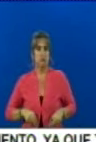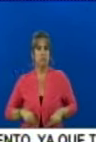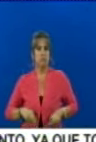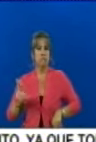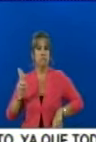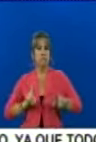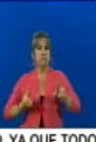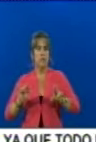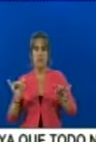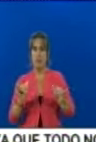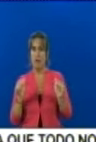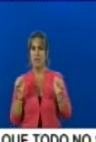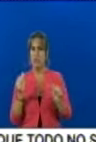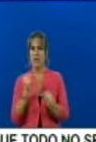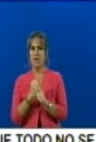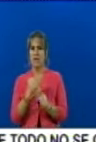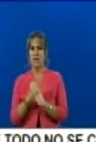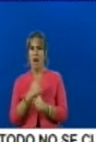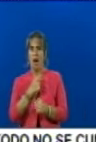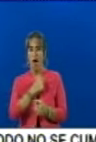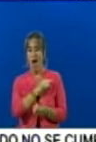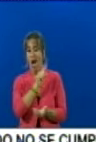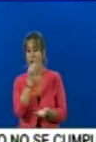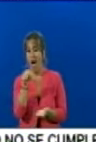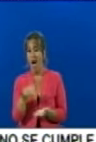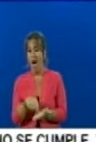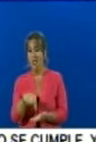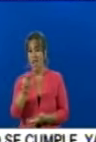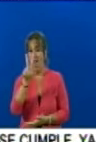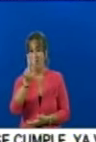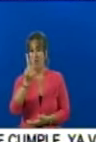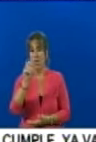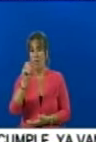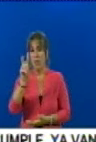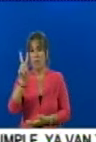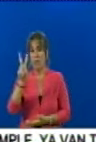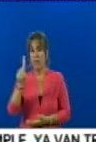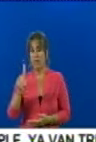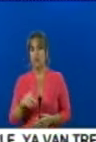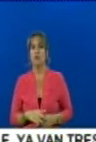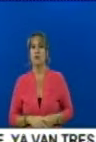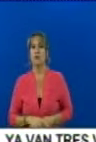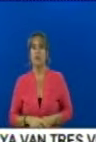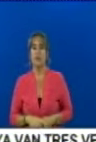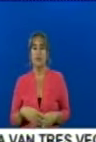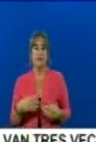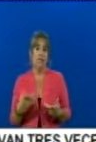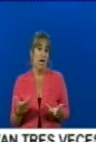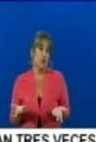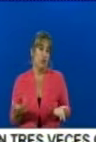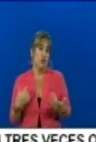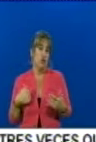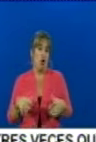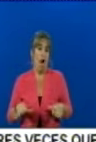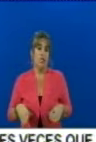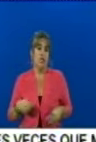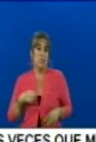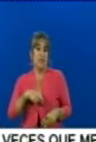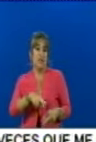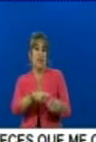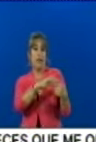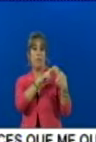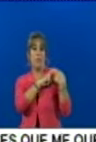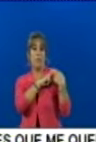también con resultados satisfactorios hasta el 2021, que entonces asumí la actividad de